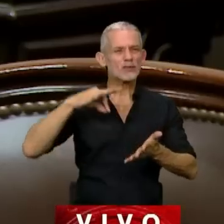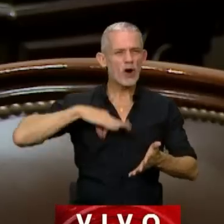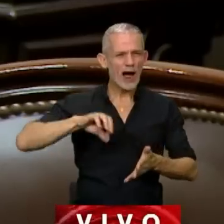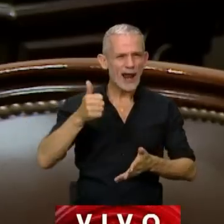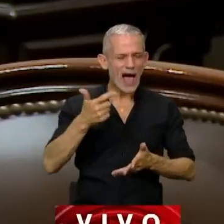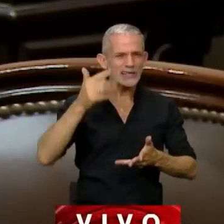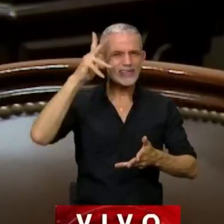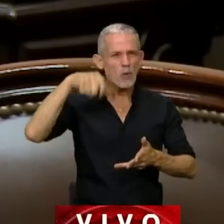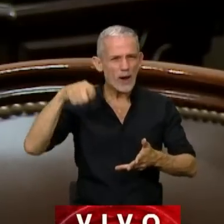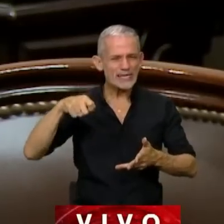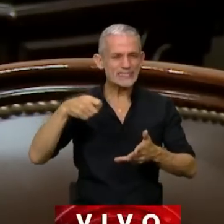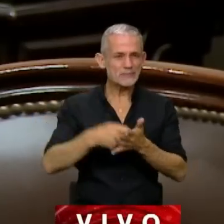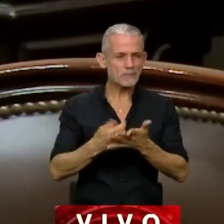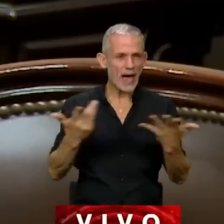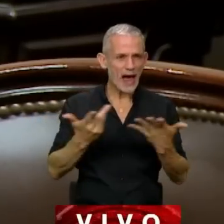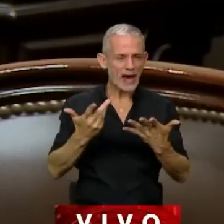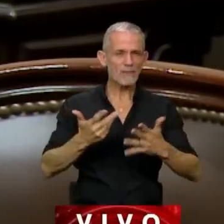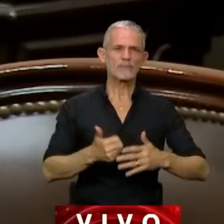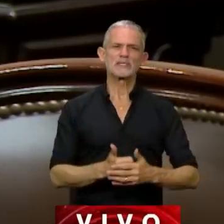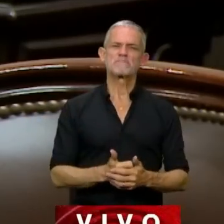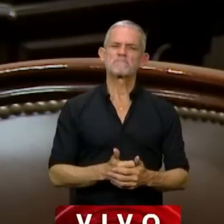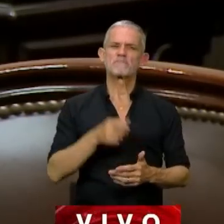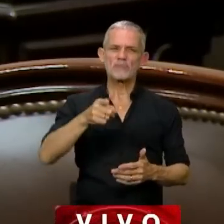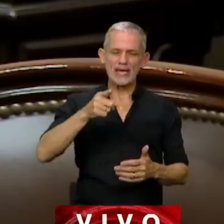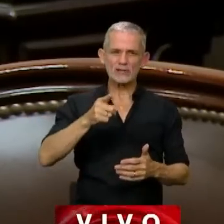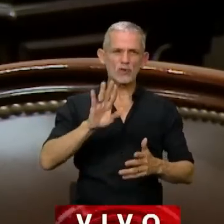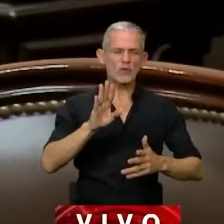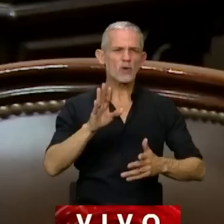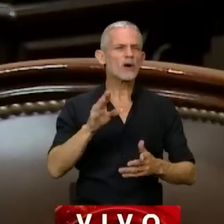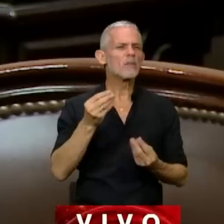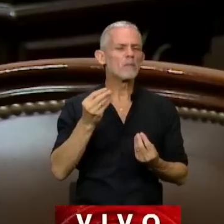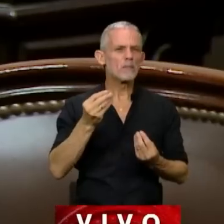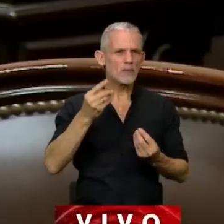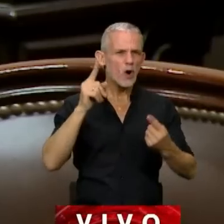las ganancias a los jueces, no está ni por cerca